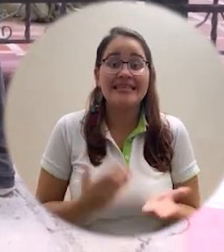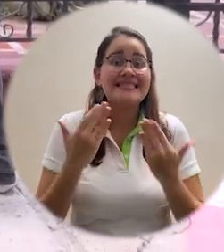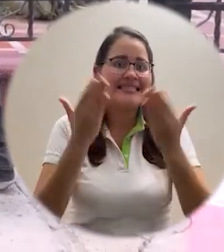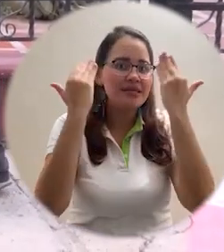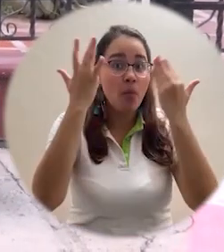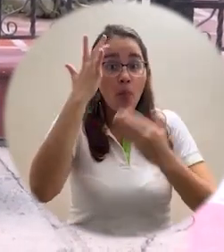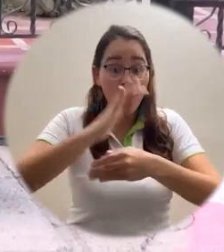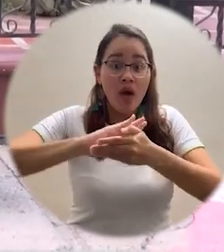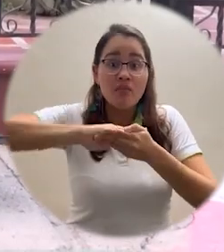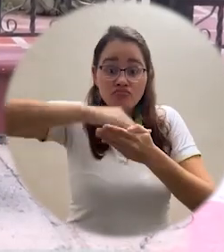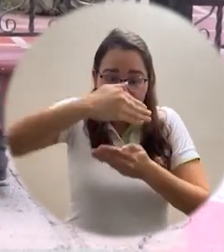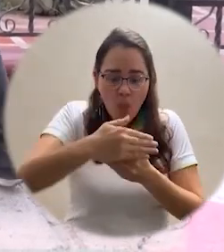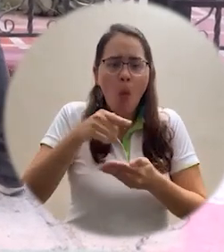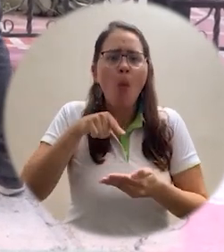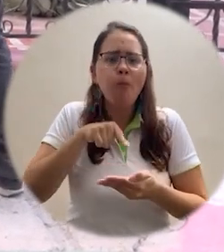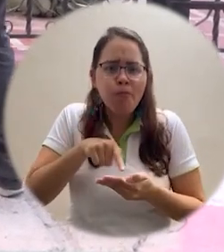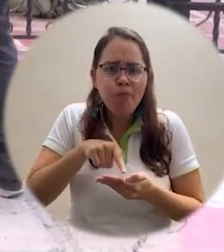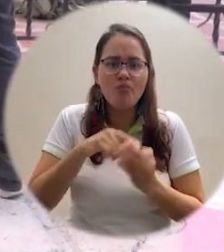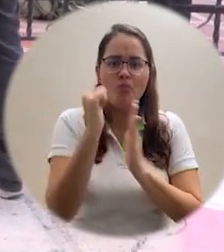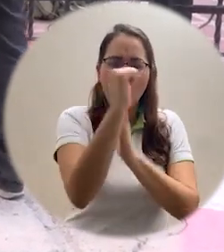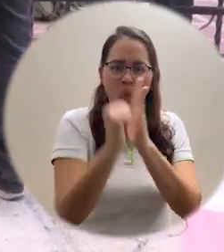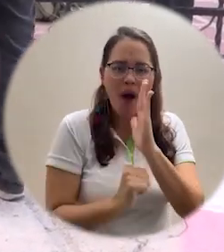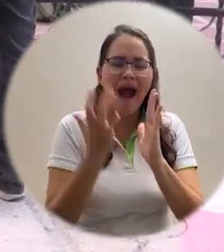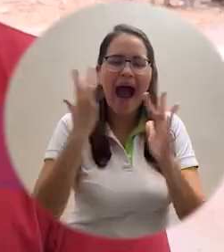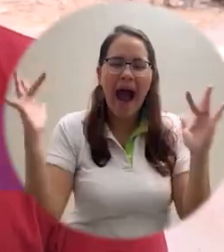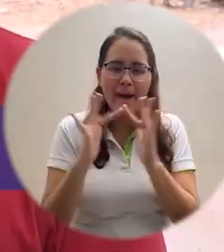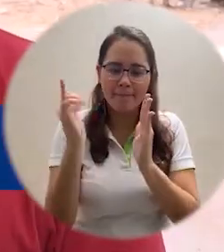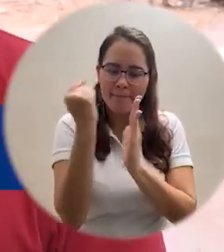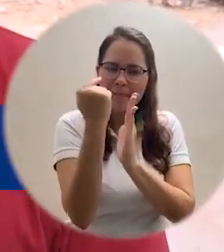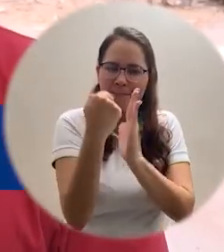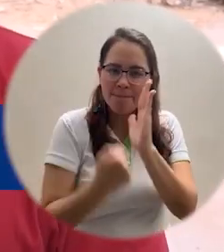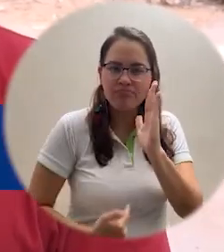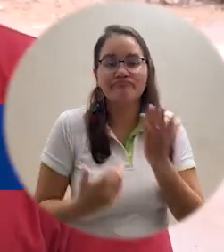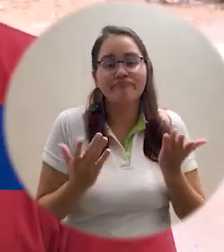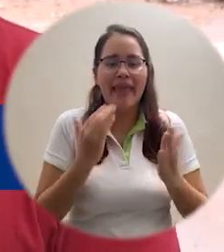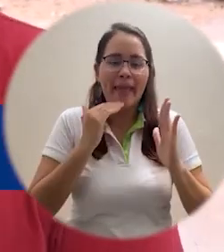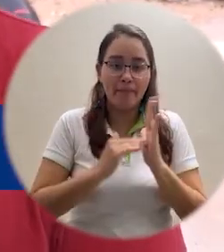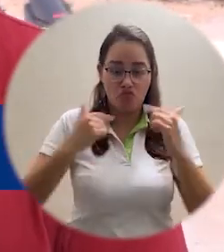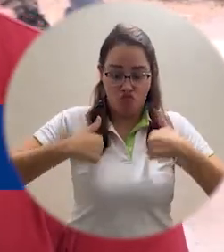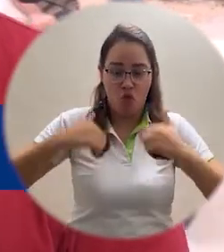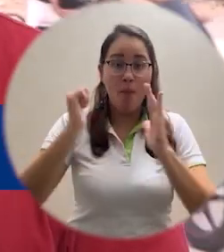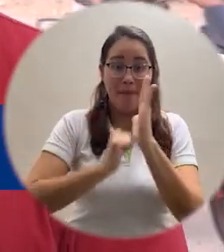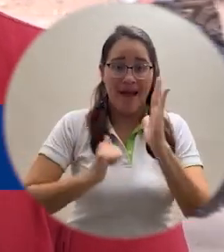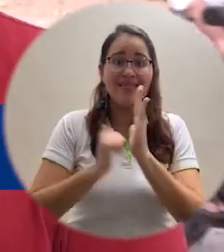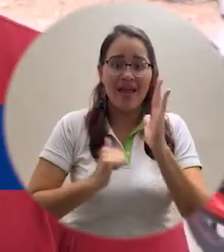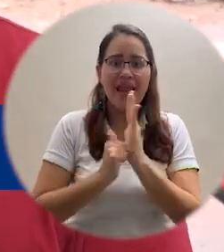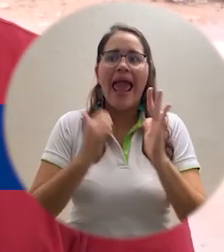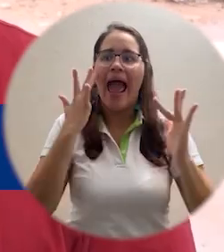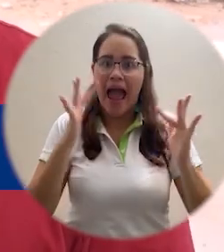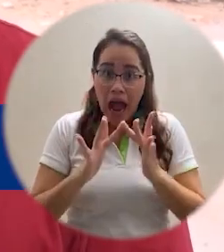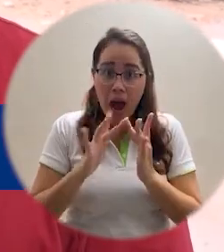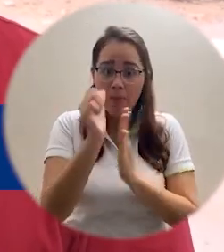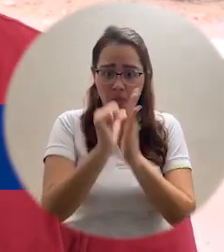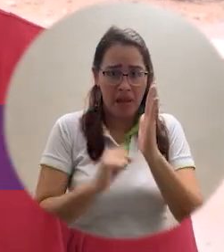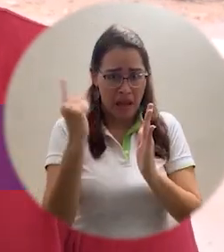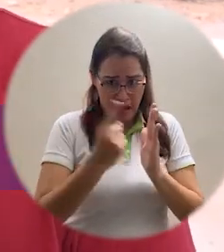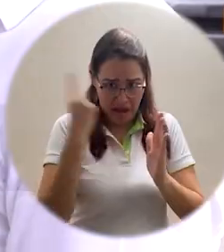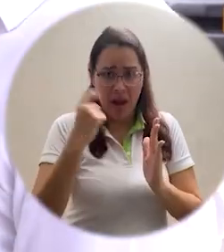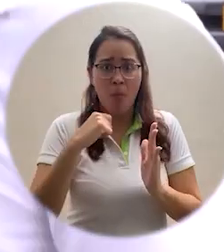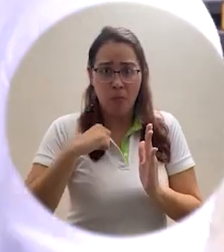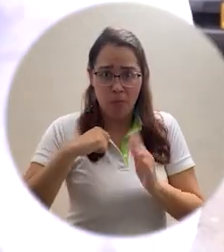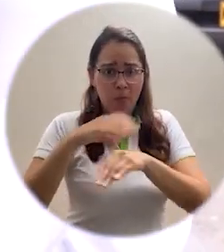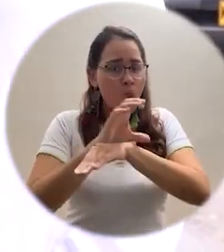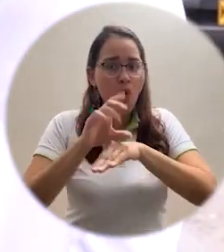estos equipos vienen con ya los programas necesarios para lo que uno requiera, ¿no? En mi caso, yo estoy dando una materia que requiere de programas que no todos